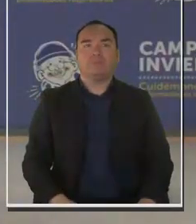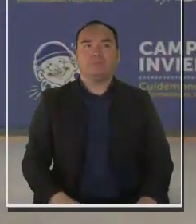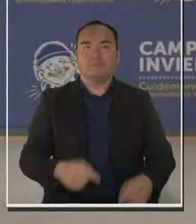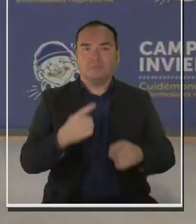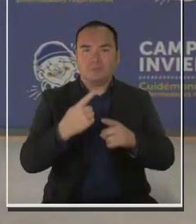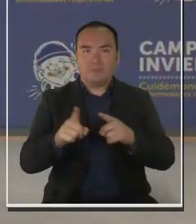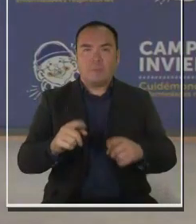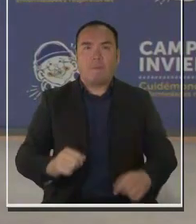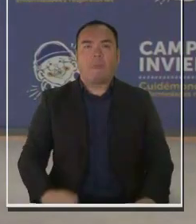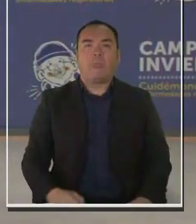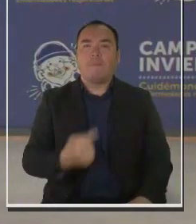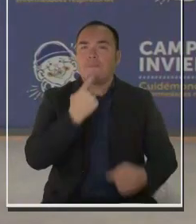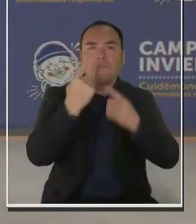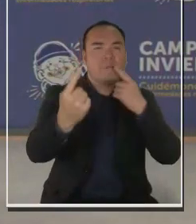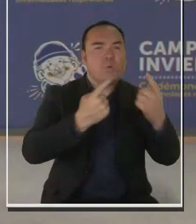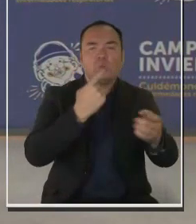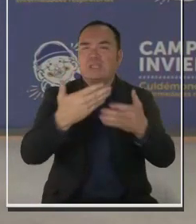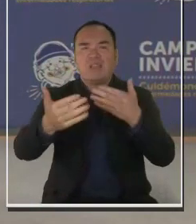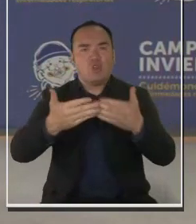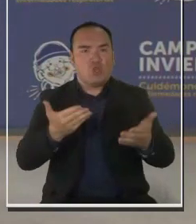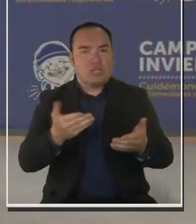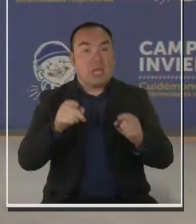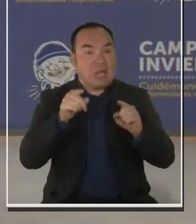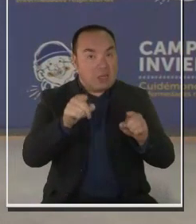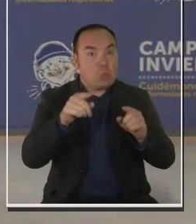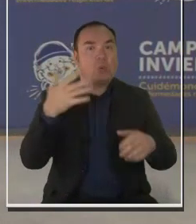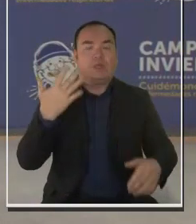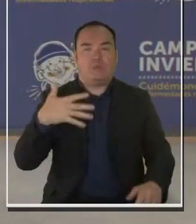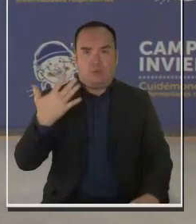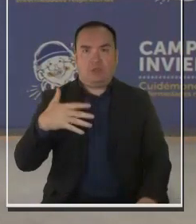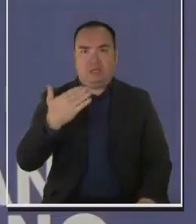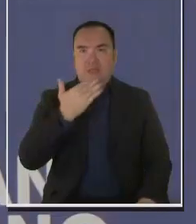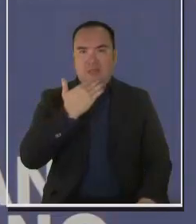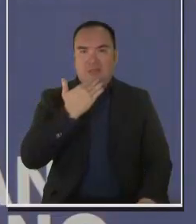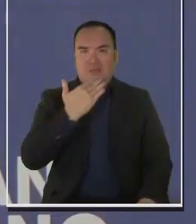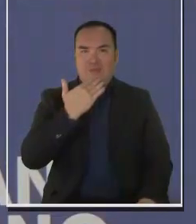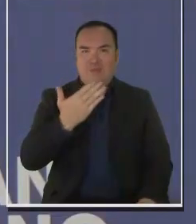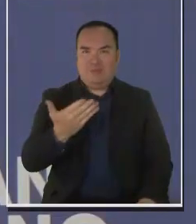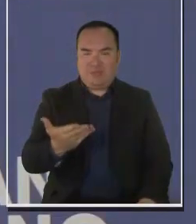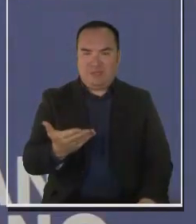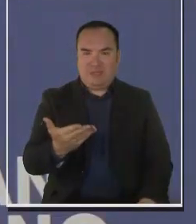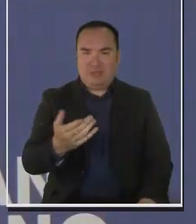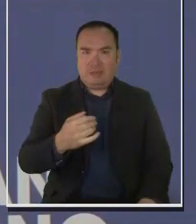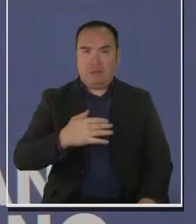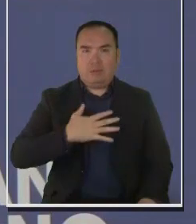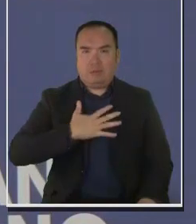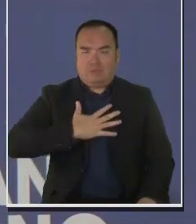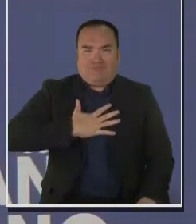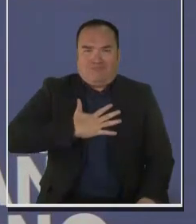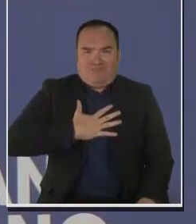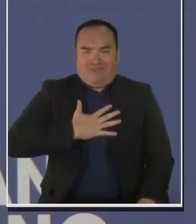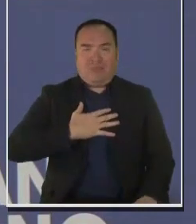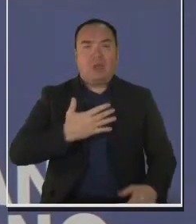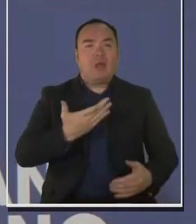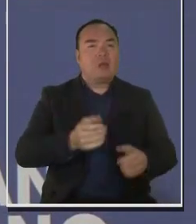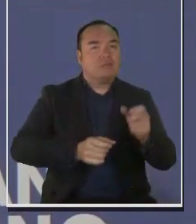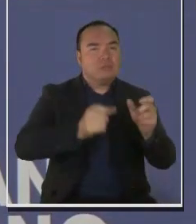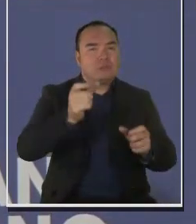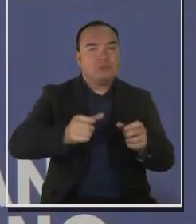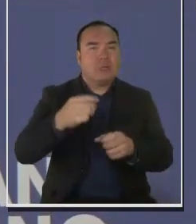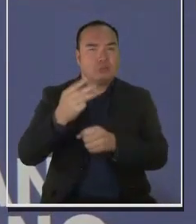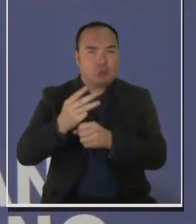¿Dónde consultar? Y aquí es sumamente importante los signos y los síntomas también en embarazadas que está